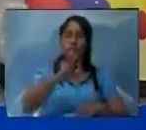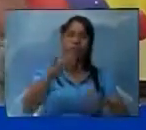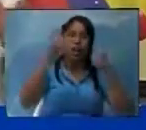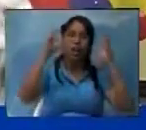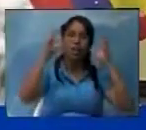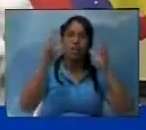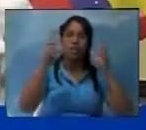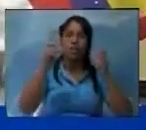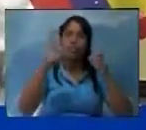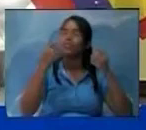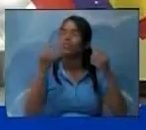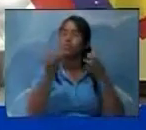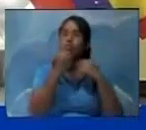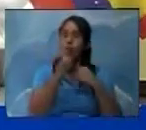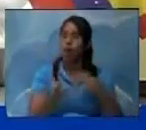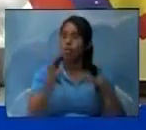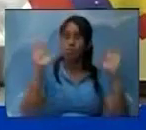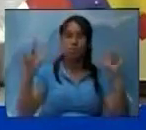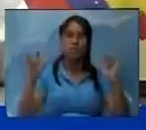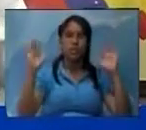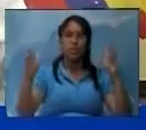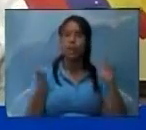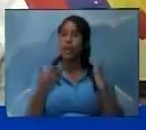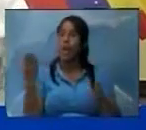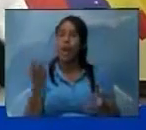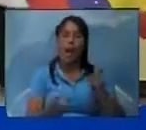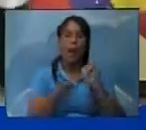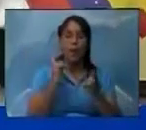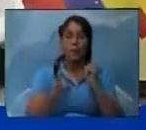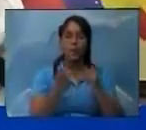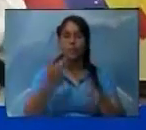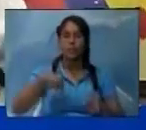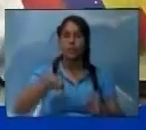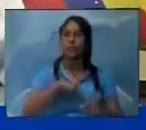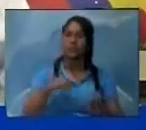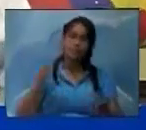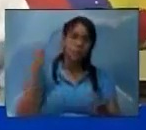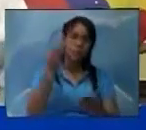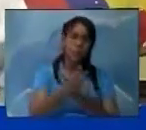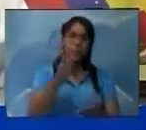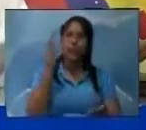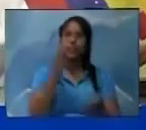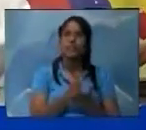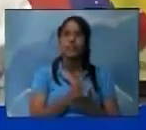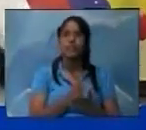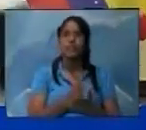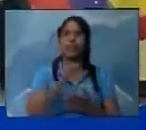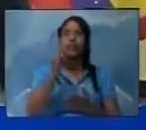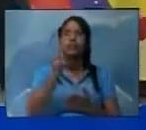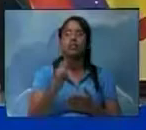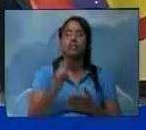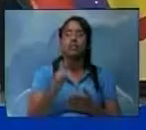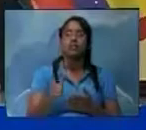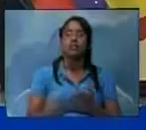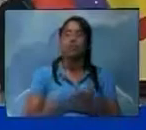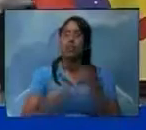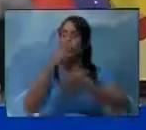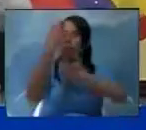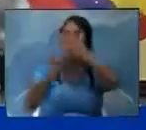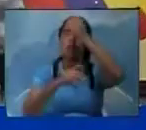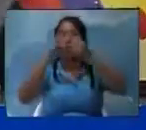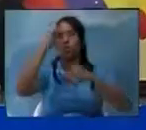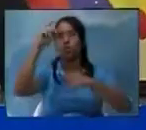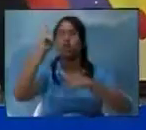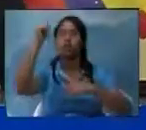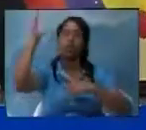bueno, tan misericordioso, que a veces nosotros metemos la patita, clamamos al Señor